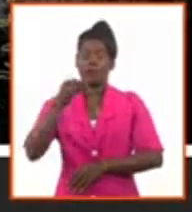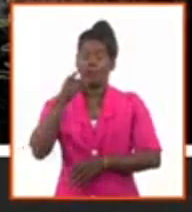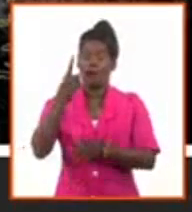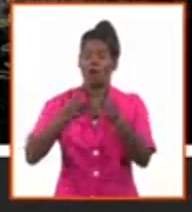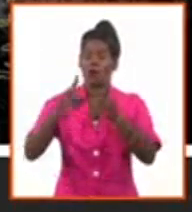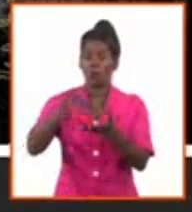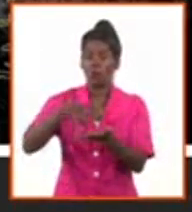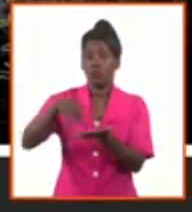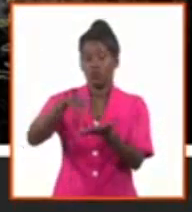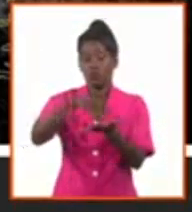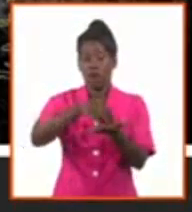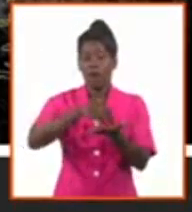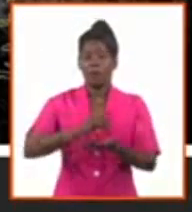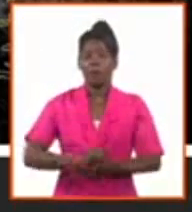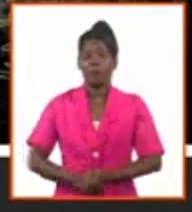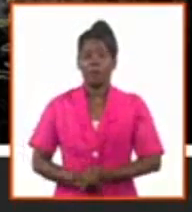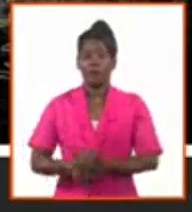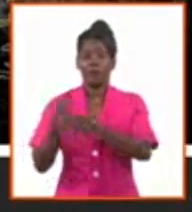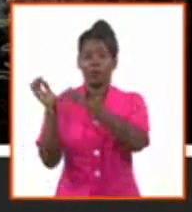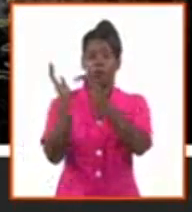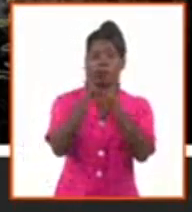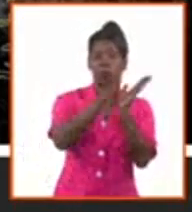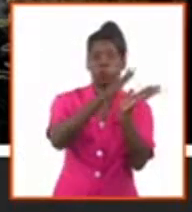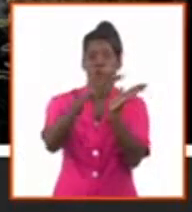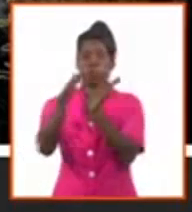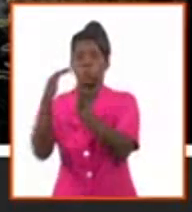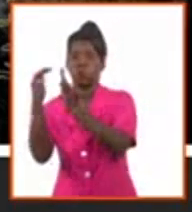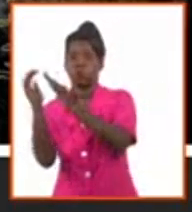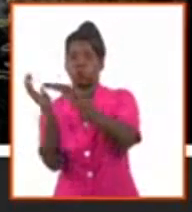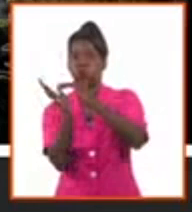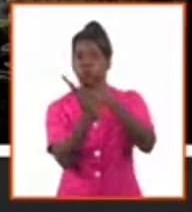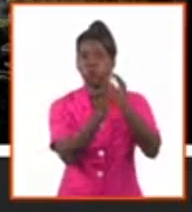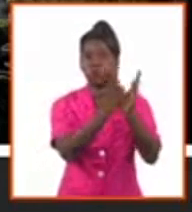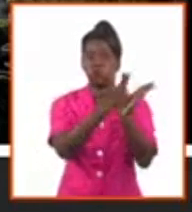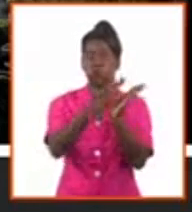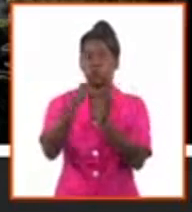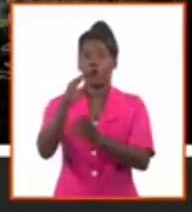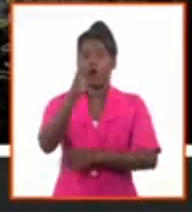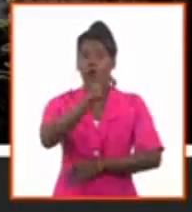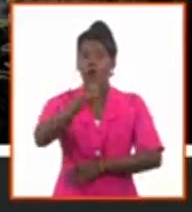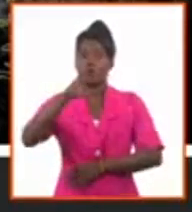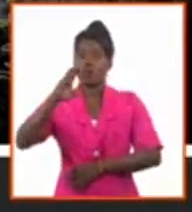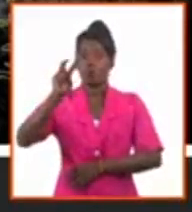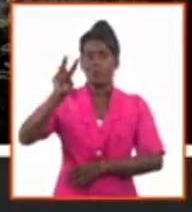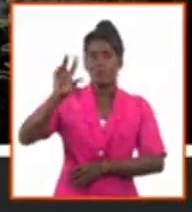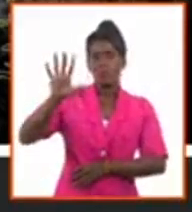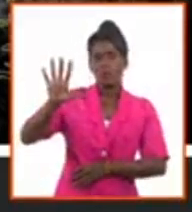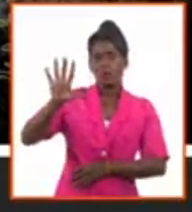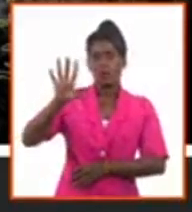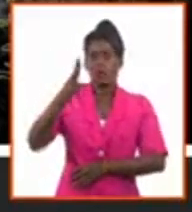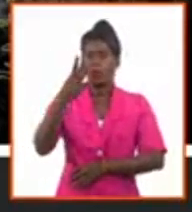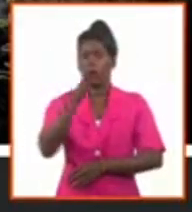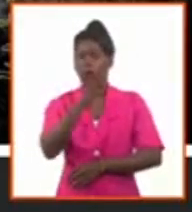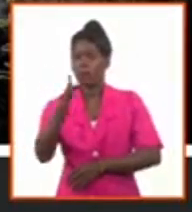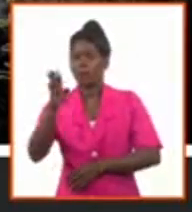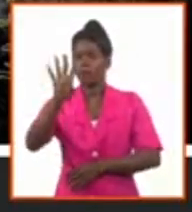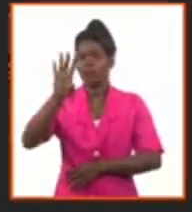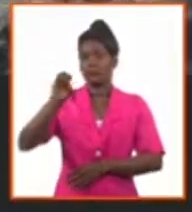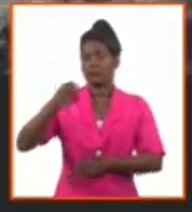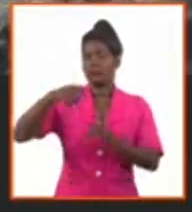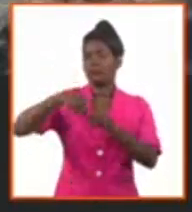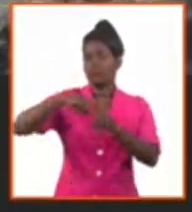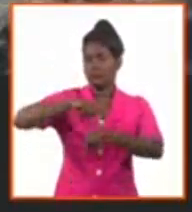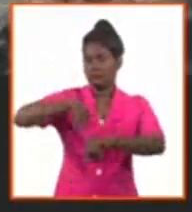decía el reporte de Pinar del Río. Los vientos serán del sudeste al sur, en el occidente con velocidades entre 25 y 40 kilómetros por